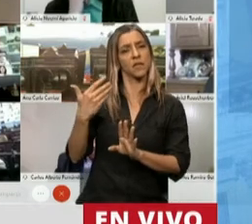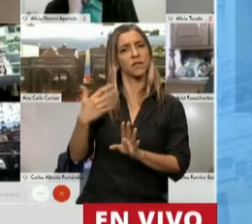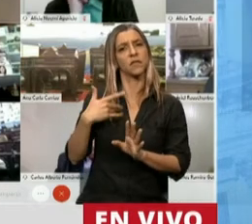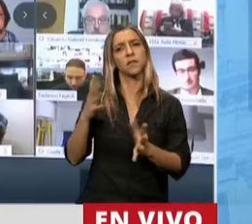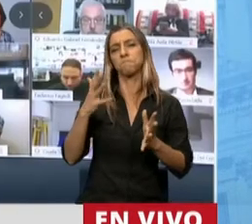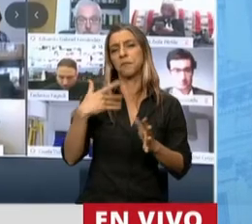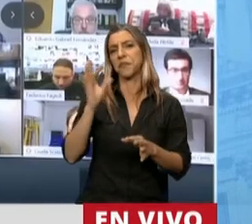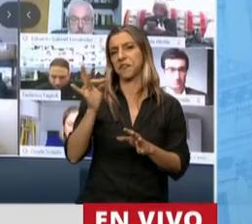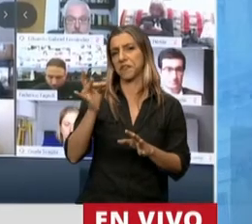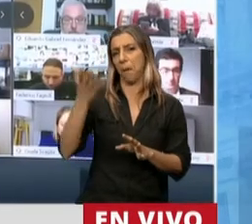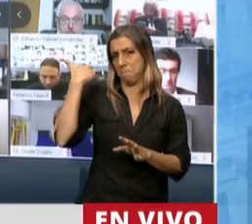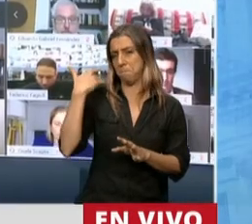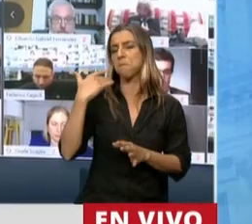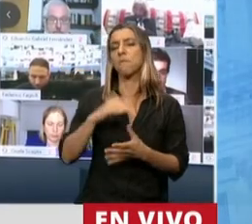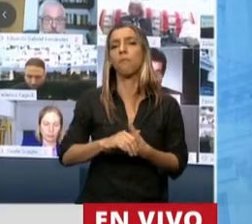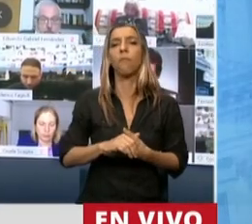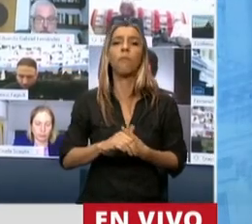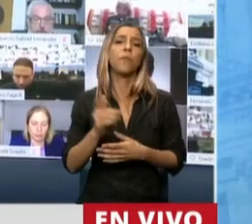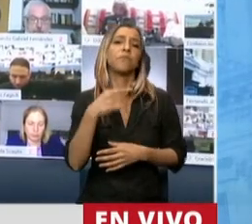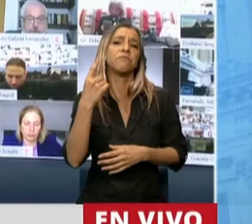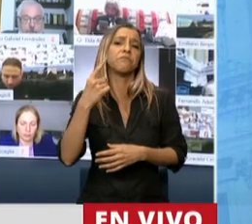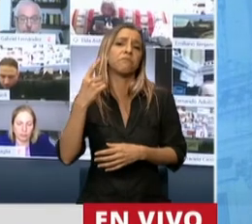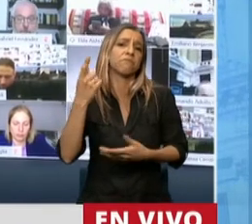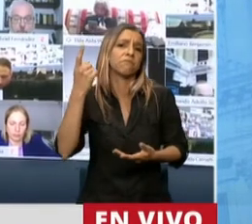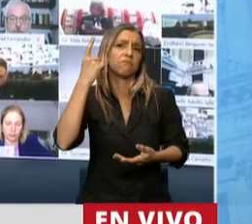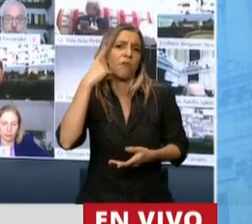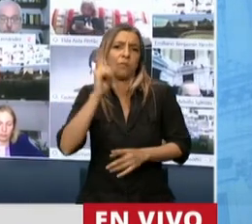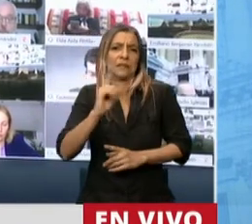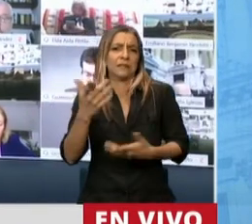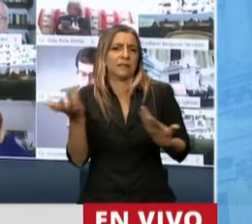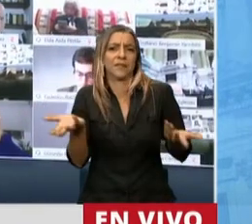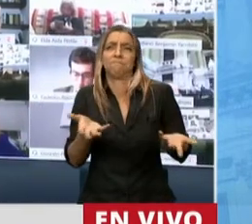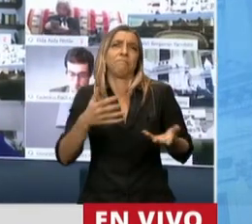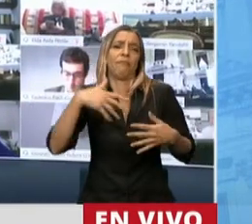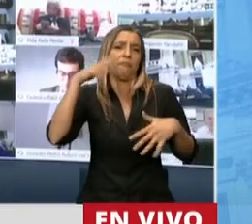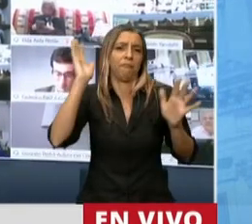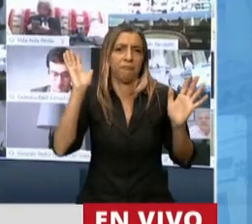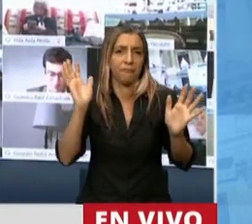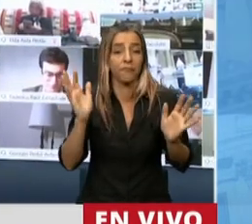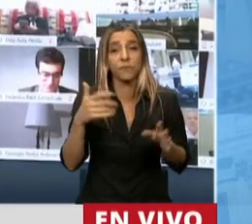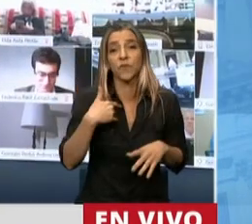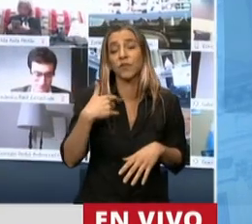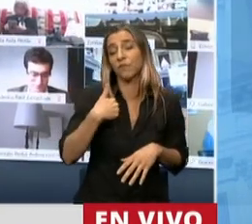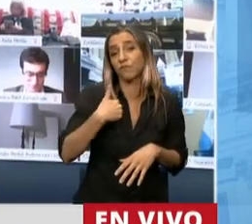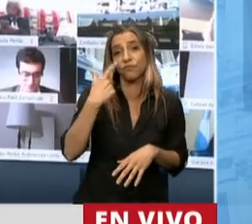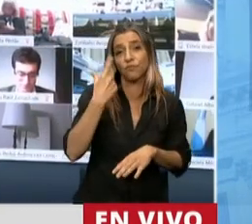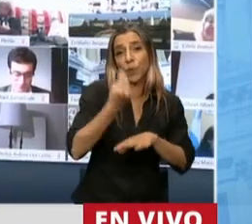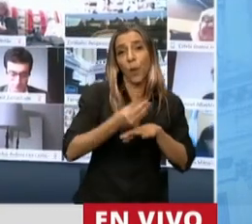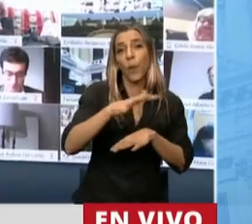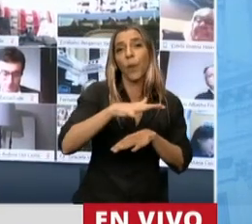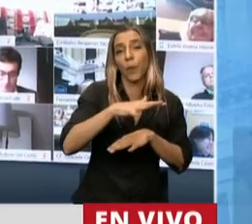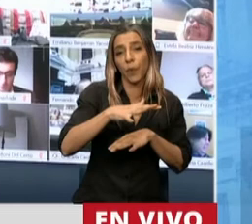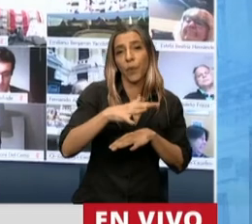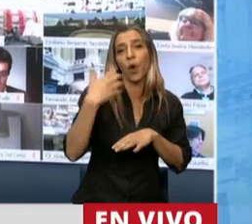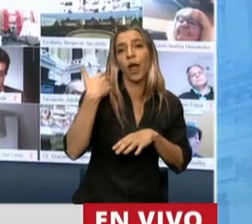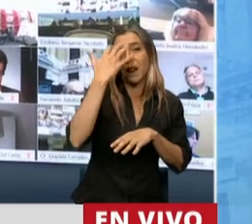el mes de diciembre, todo nos parecía tan lejano. Yo vivo en General San Martín, en el interior